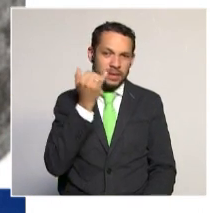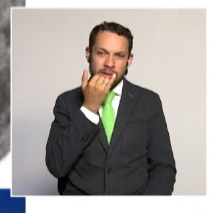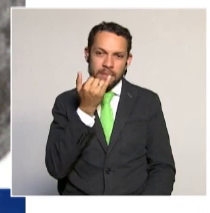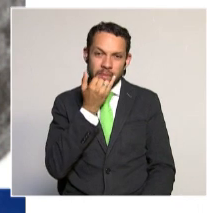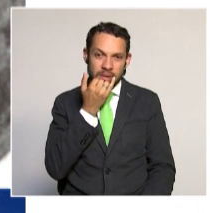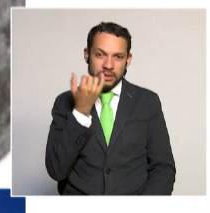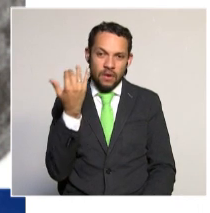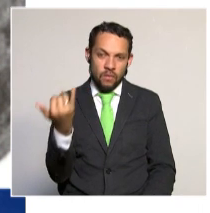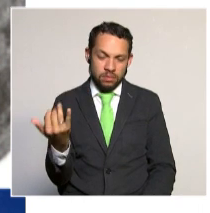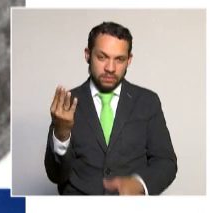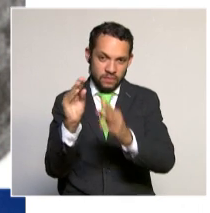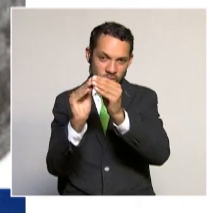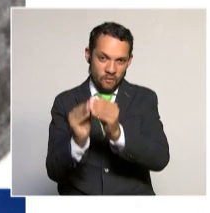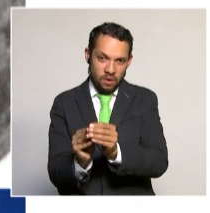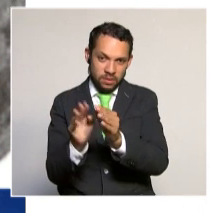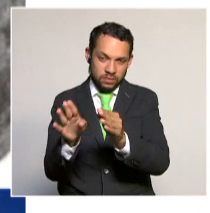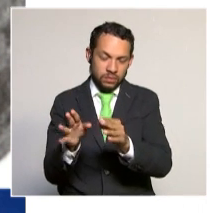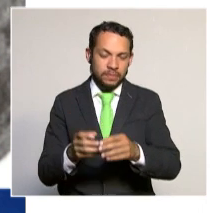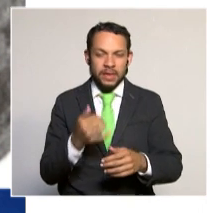que la persona tenga un Alzheimer.